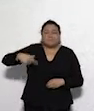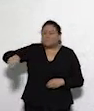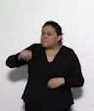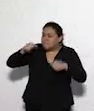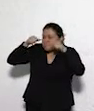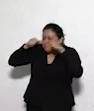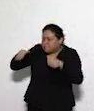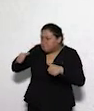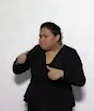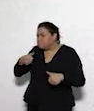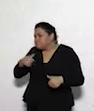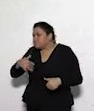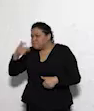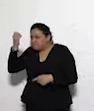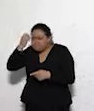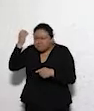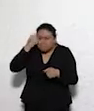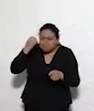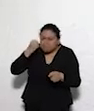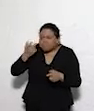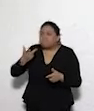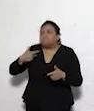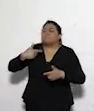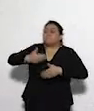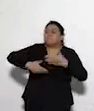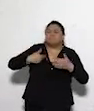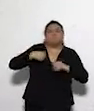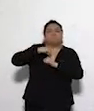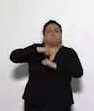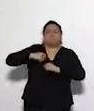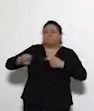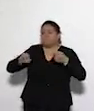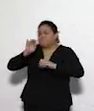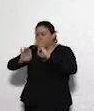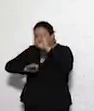mejor servicio de las y los mexicanos. Muchas gracias.